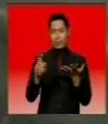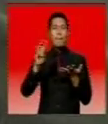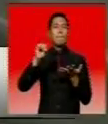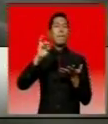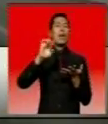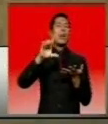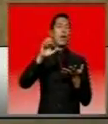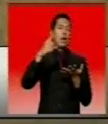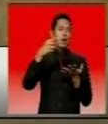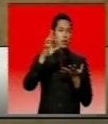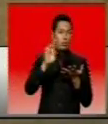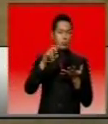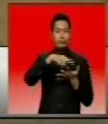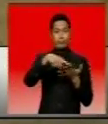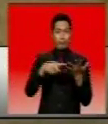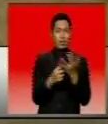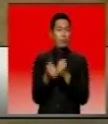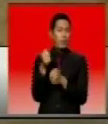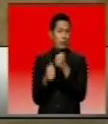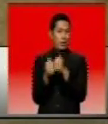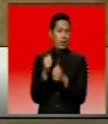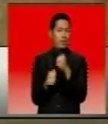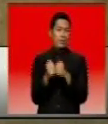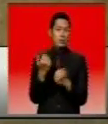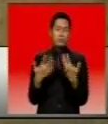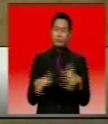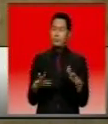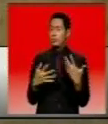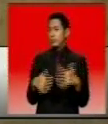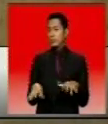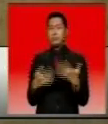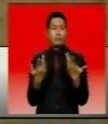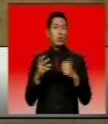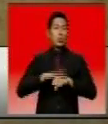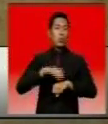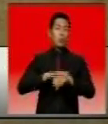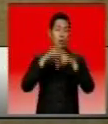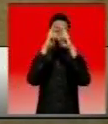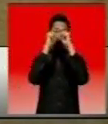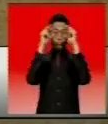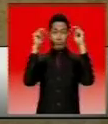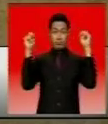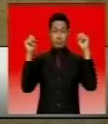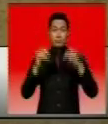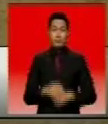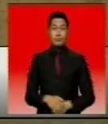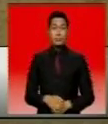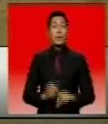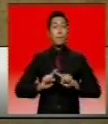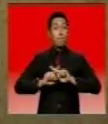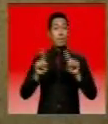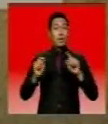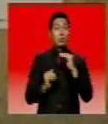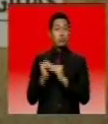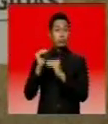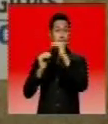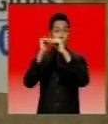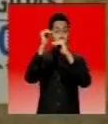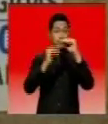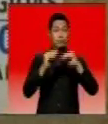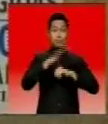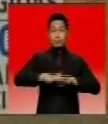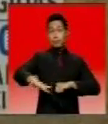Los multipropósitos Bulubulo, Cañar y Naranjal habrían pasado la prueba de fuego protegiendo 285